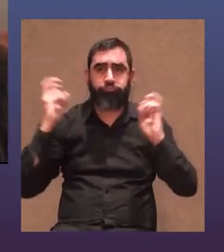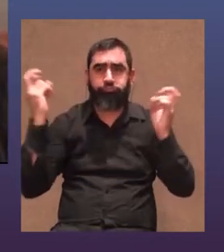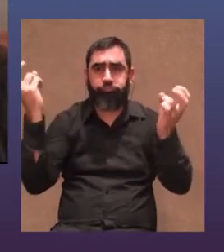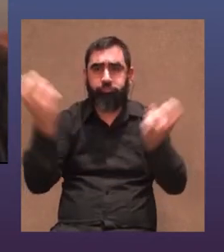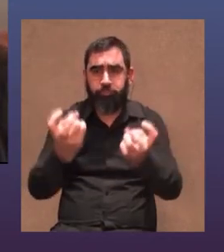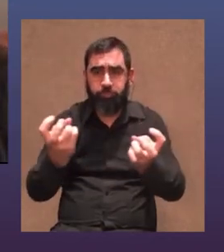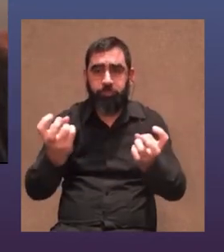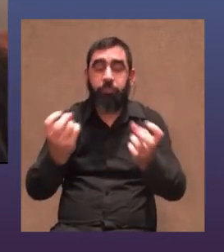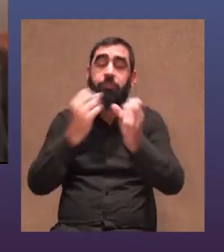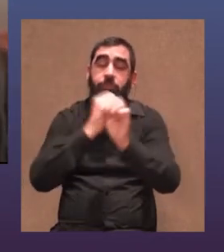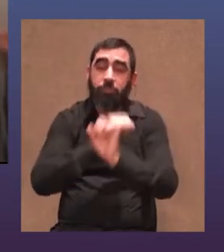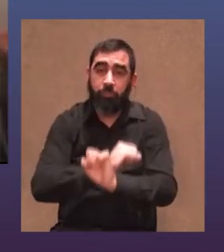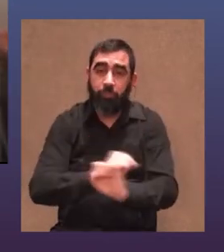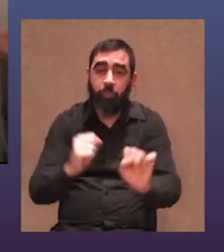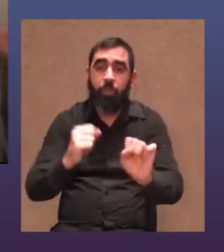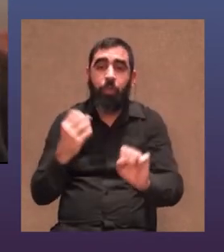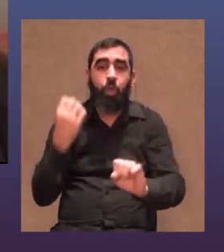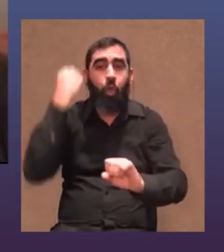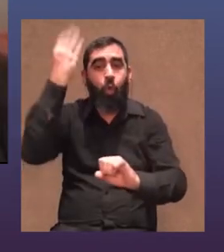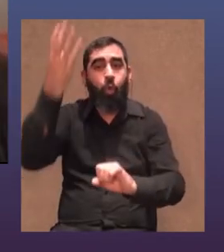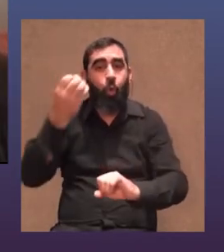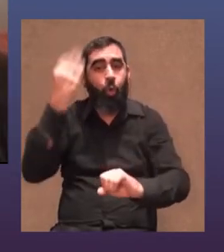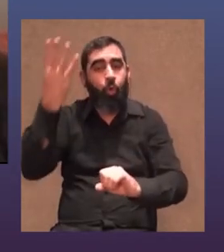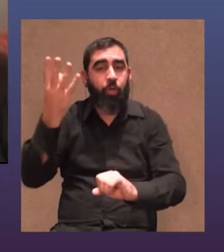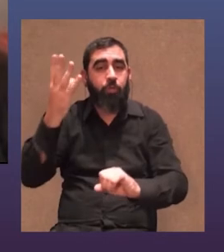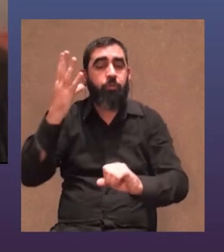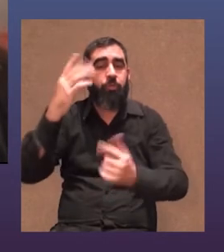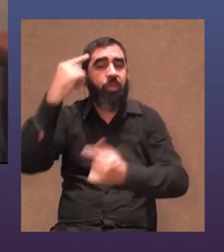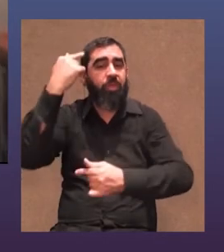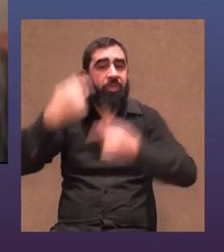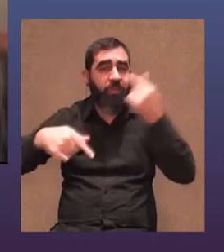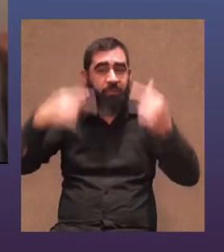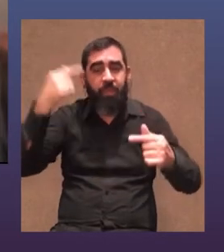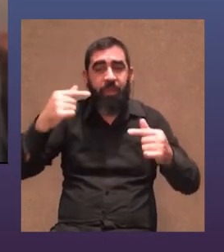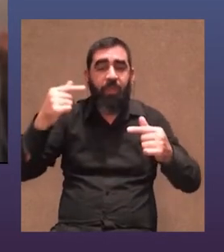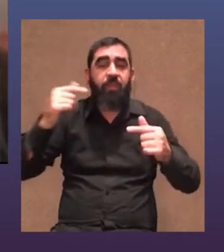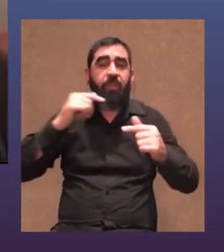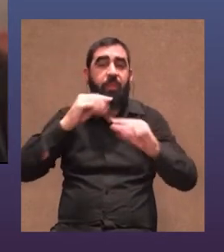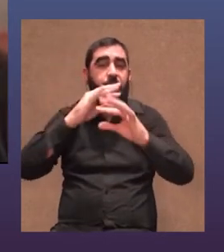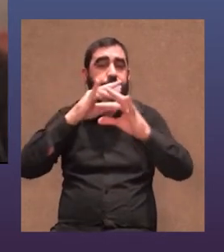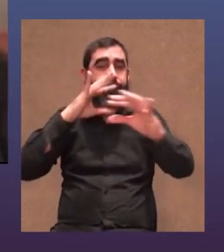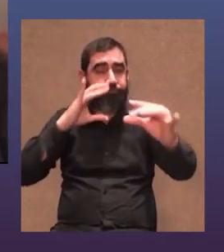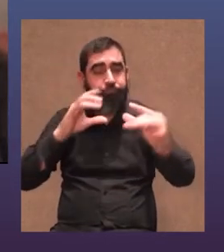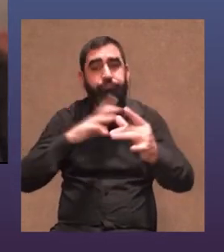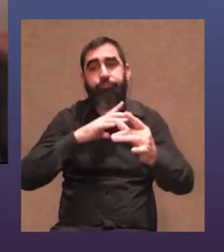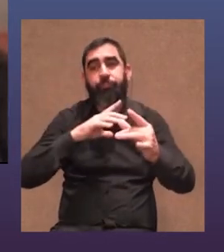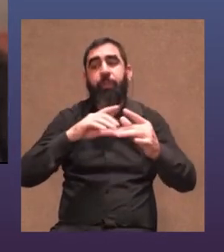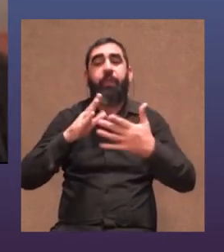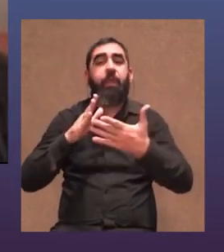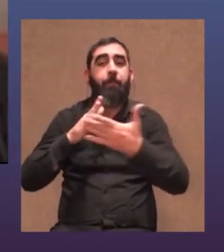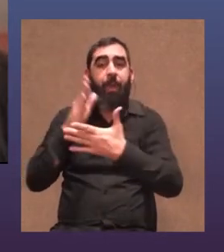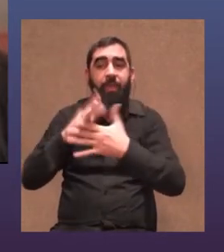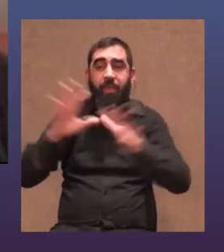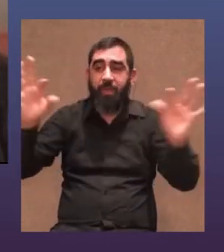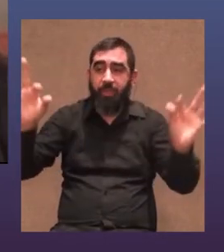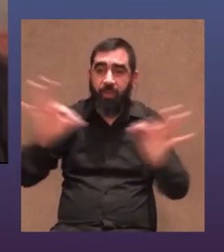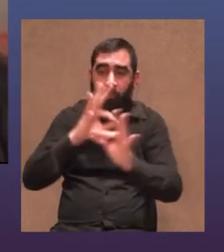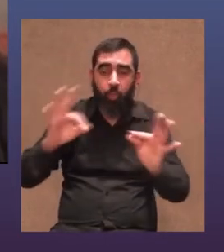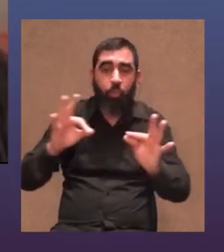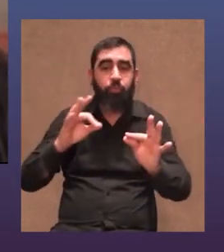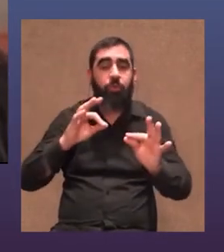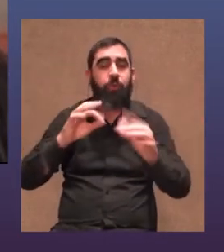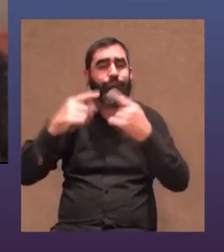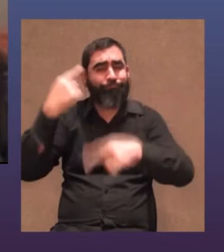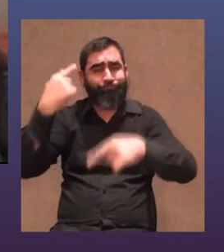igual, congreso de cañas, congreso de instrumentos de madera, congreso de música de cámaras,